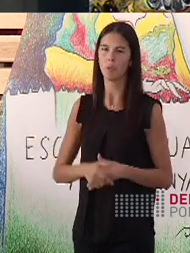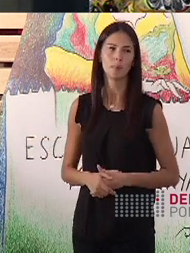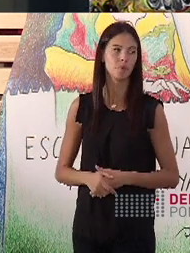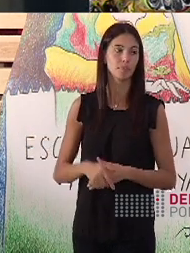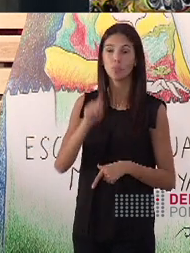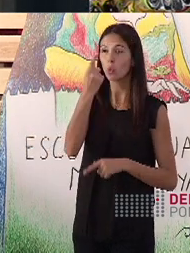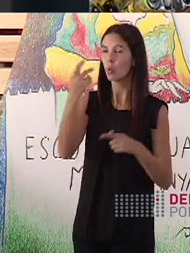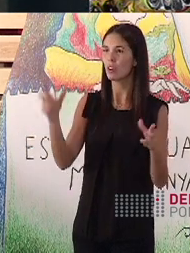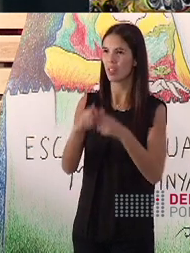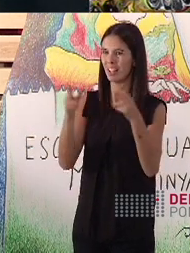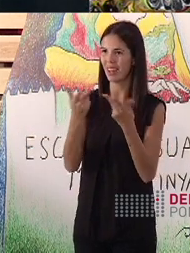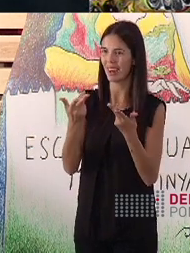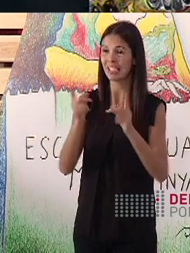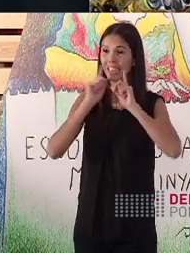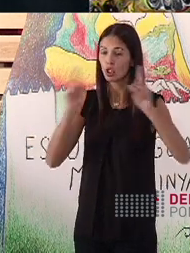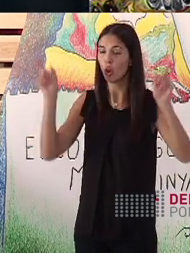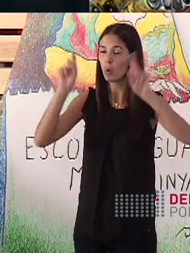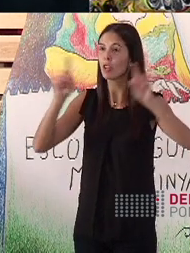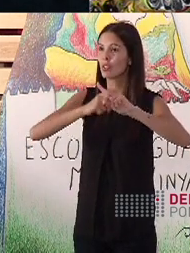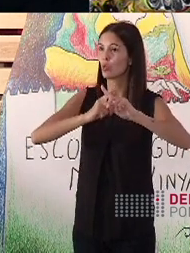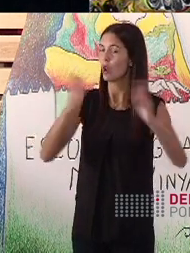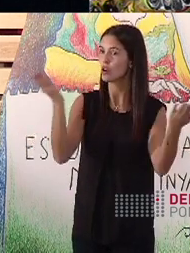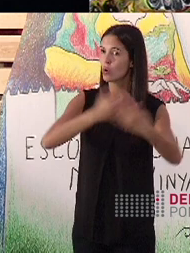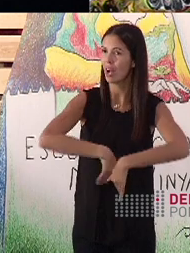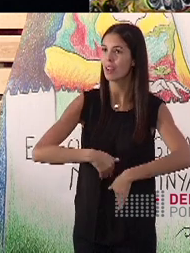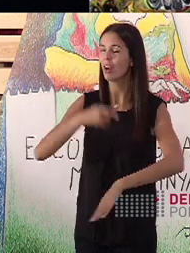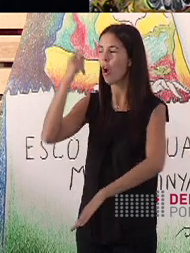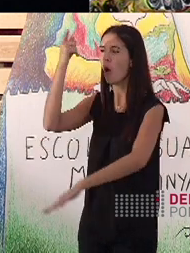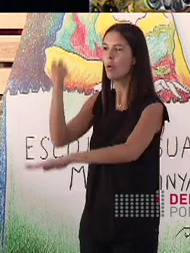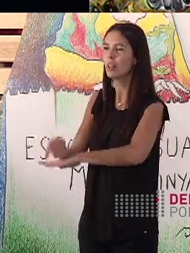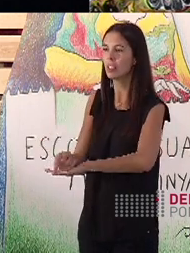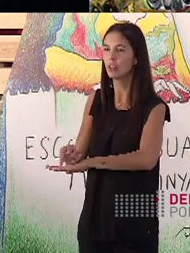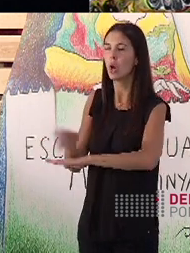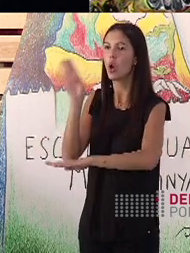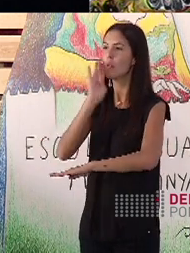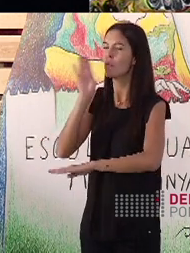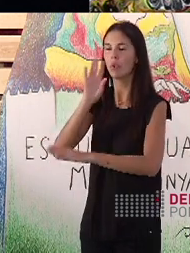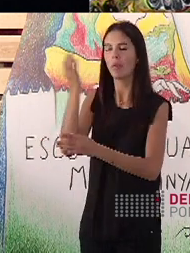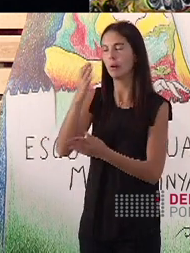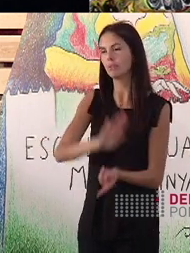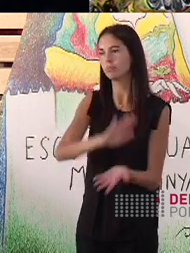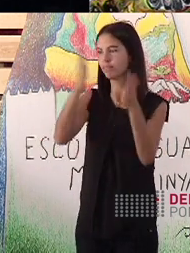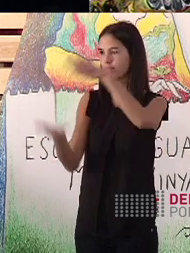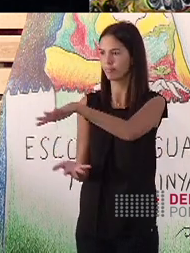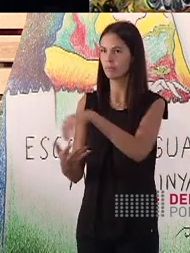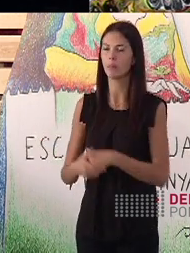En una sociedad sin educación sexual, era obligatorio que el porno cambiara.